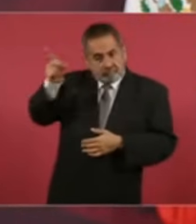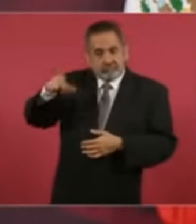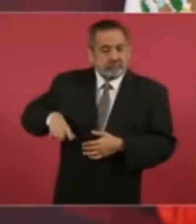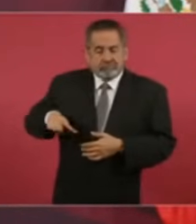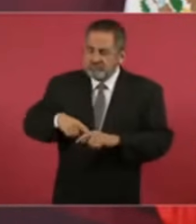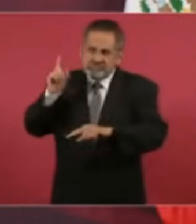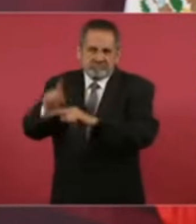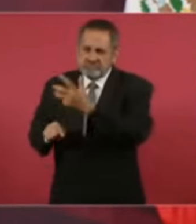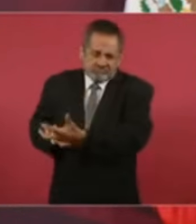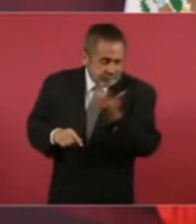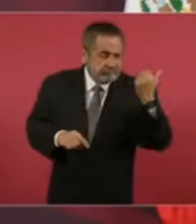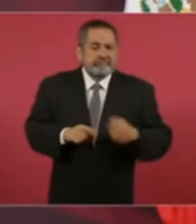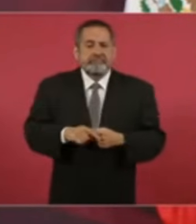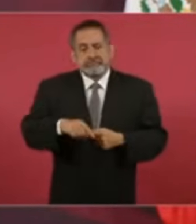minas,